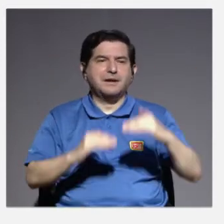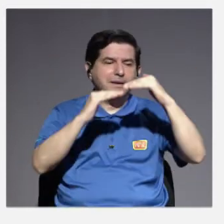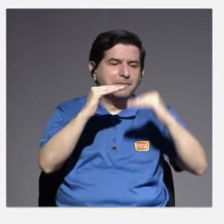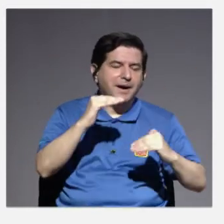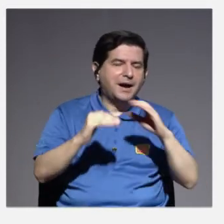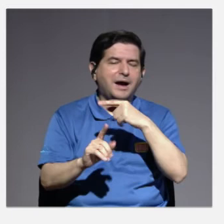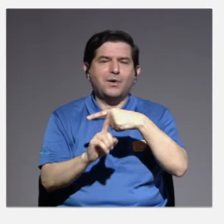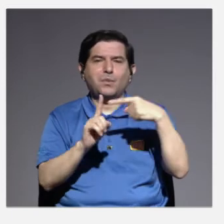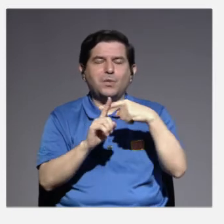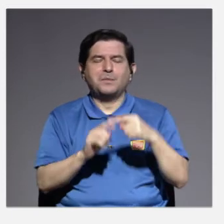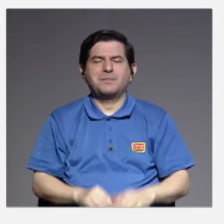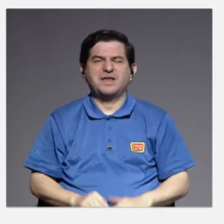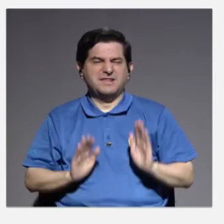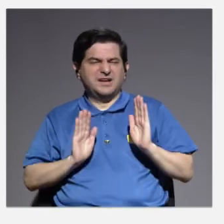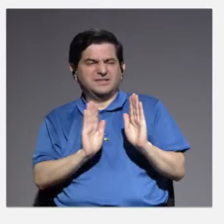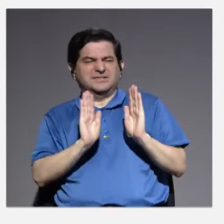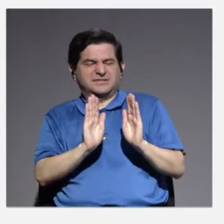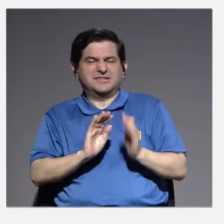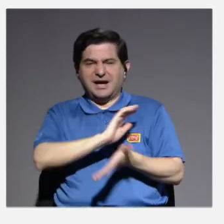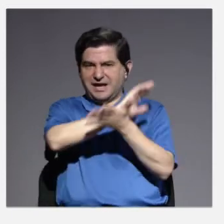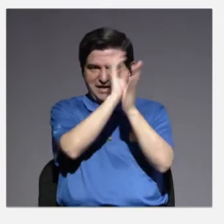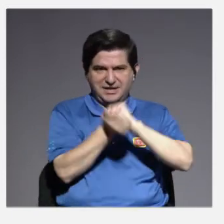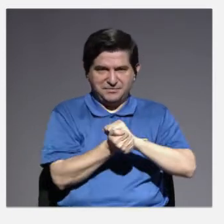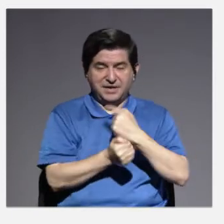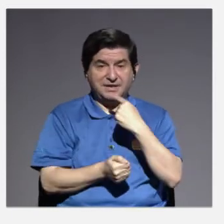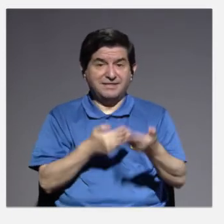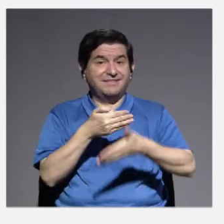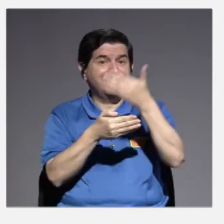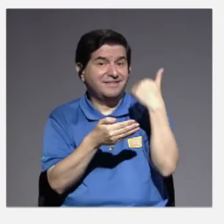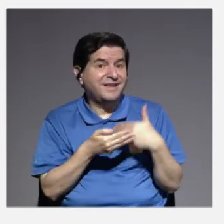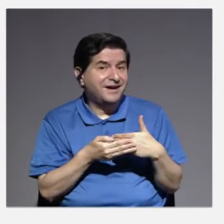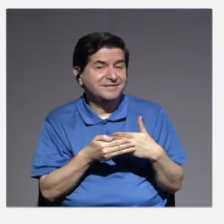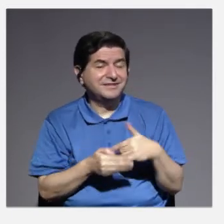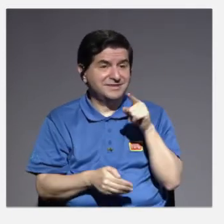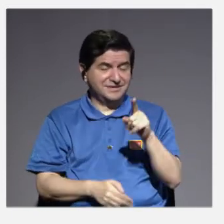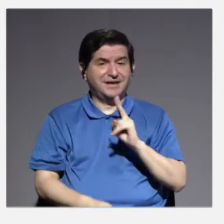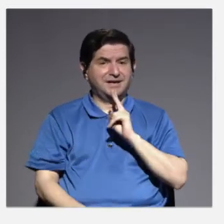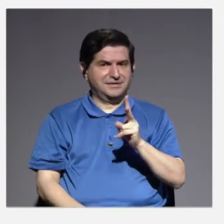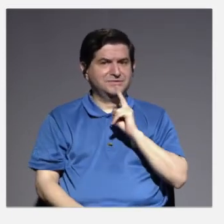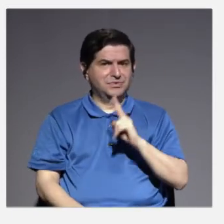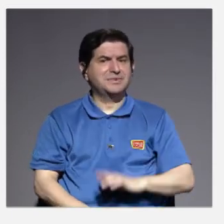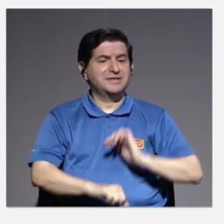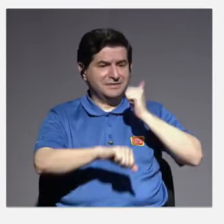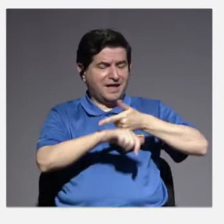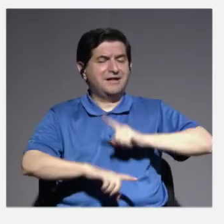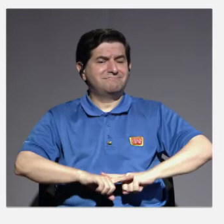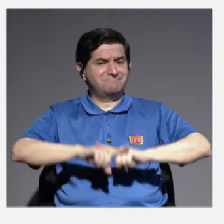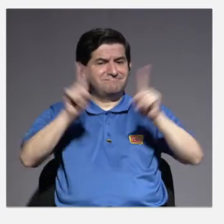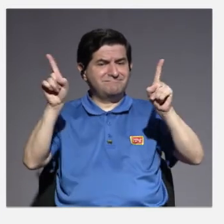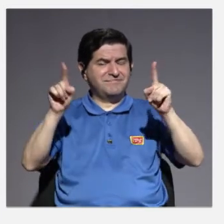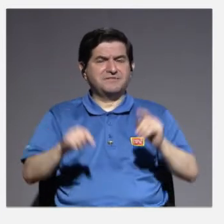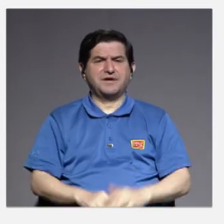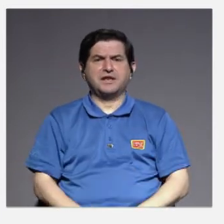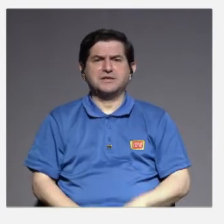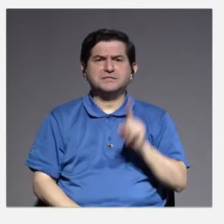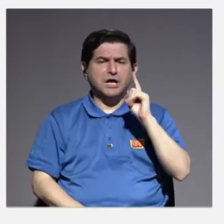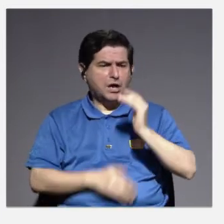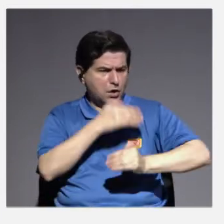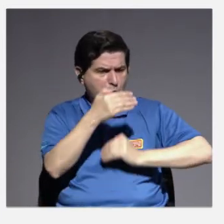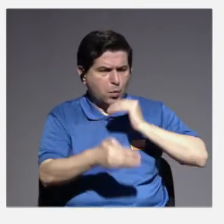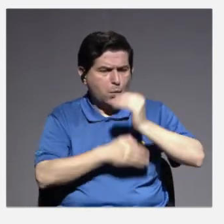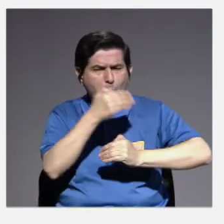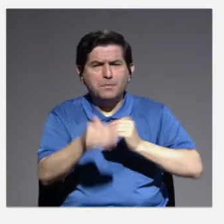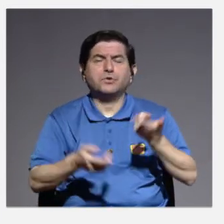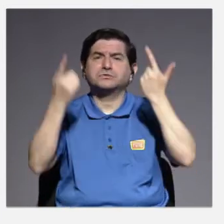resistencia al cambio, entendiendo que, como les comentaba previamente, esto realmente marca la diferencia entre el que un proceso